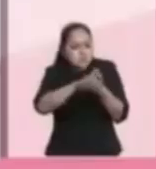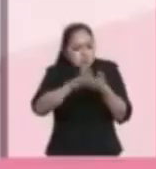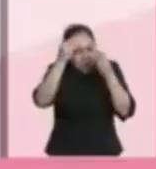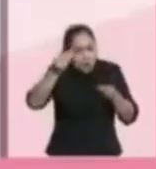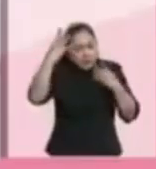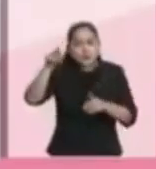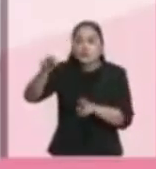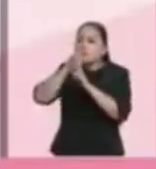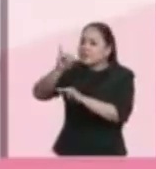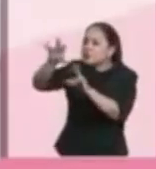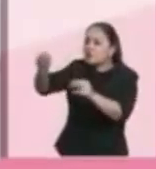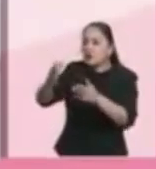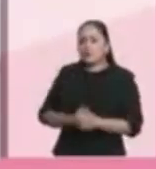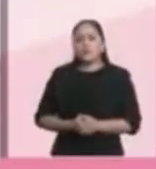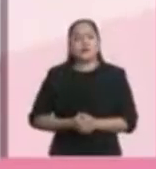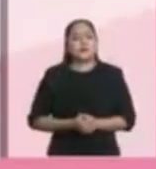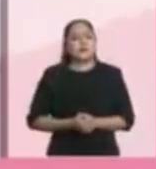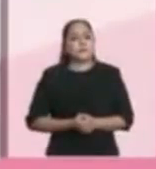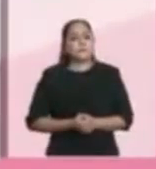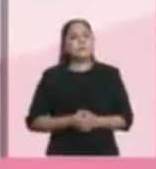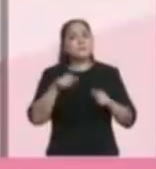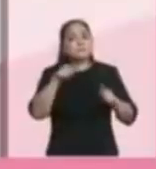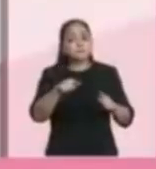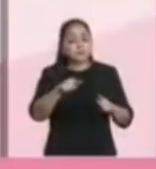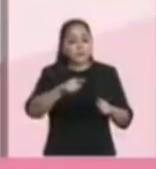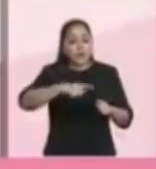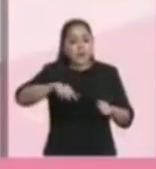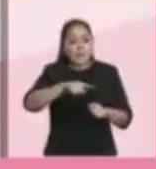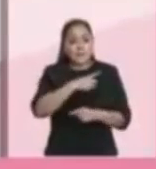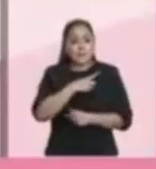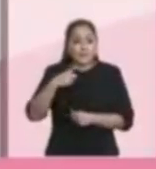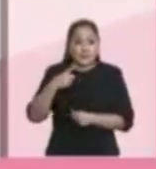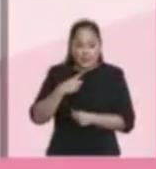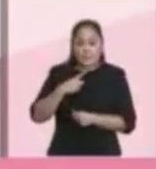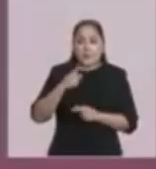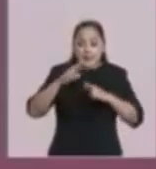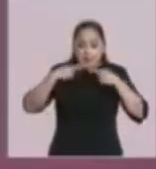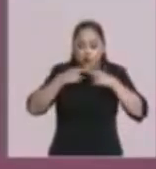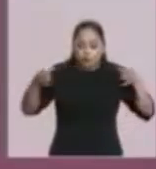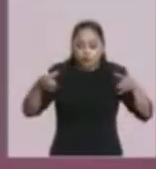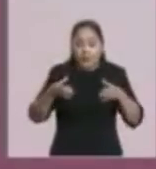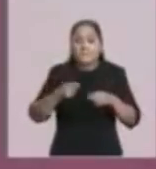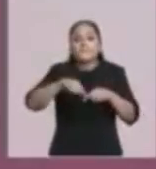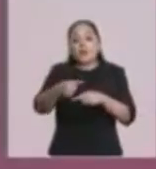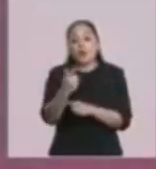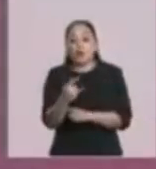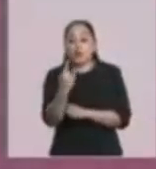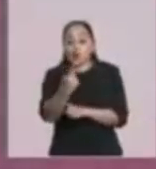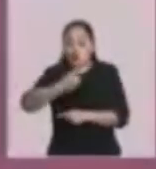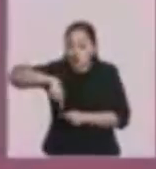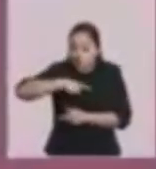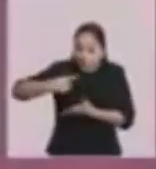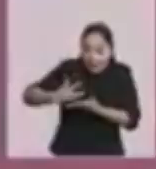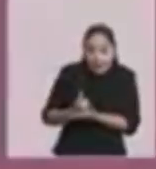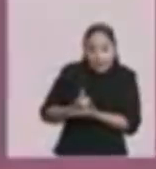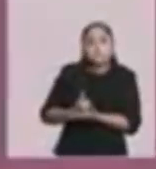Andrés Manuel. Se trata de que nos reunamos a partir de que vamos a triunfar el día 1 de julio y